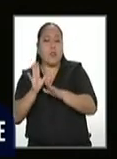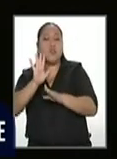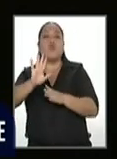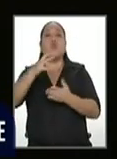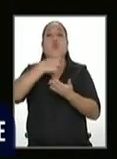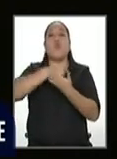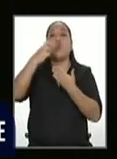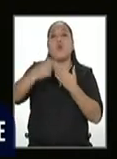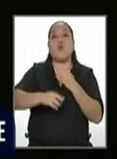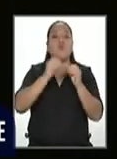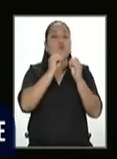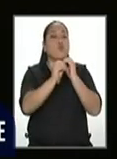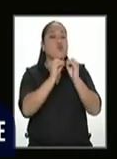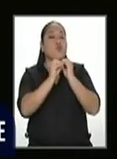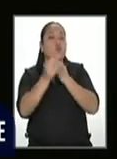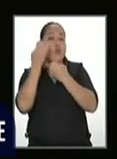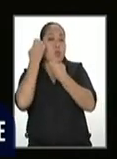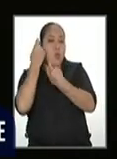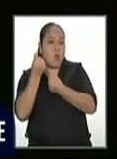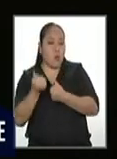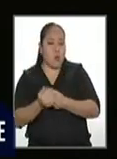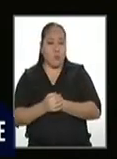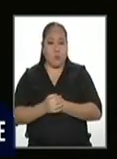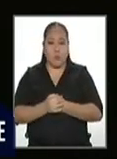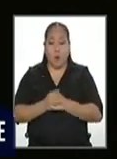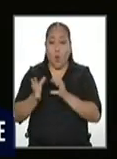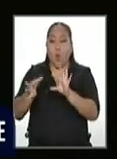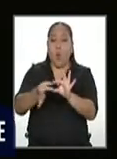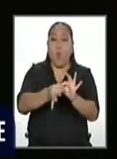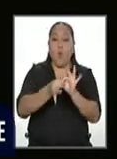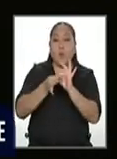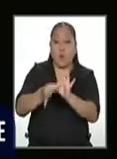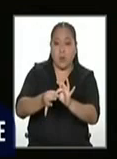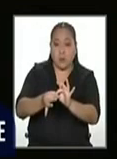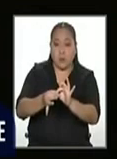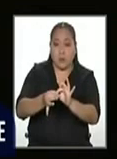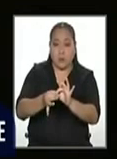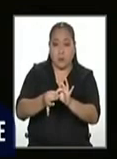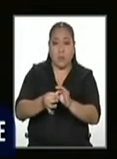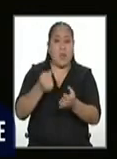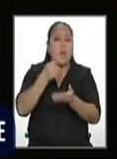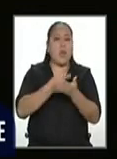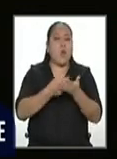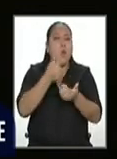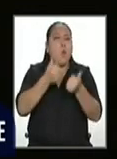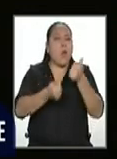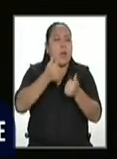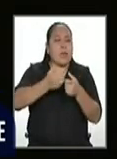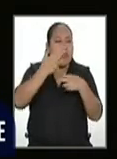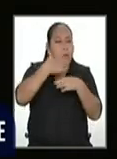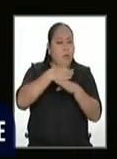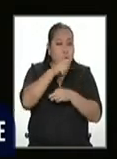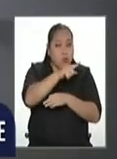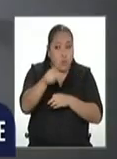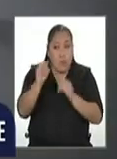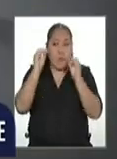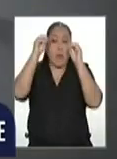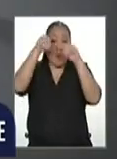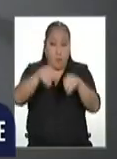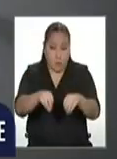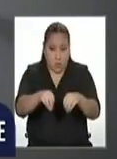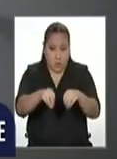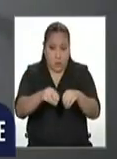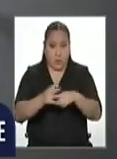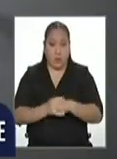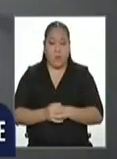de reactivación económica, simultáneamente, ¿qué estrategias van a implementar